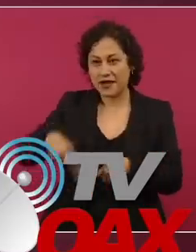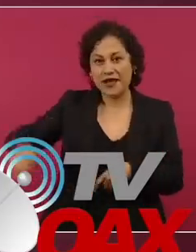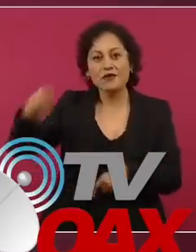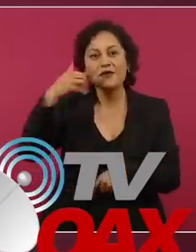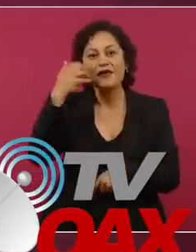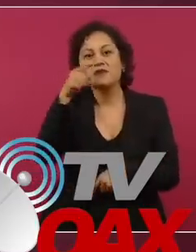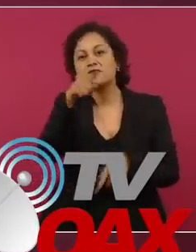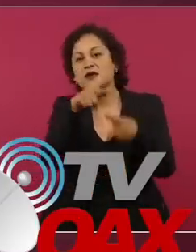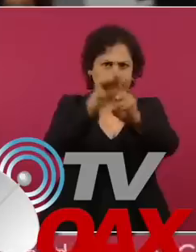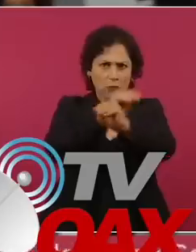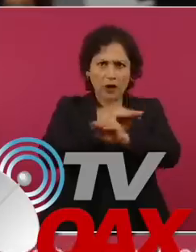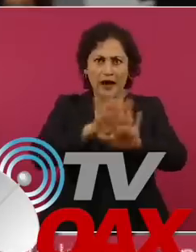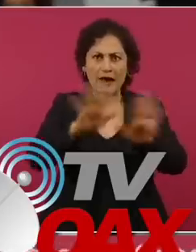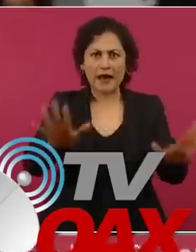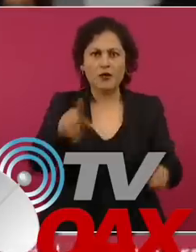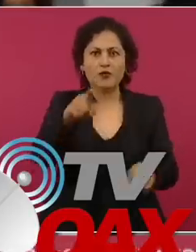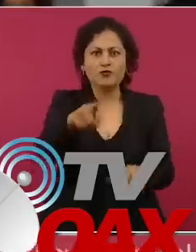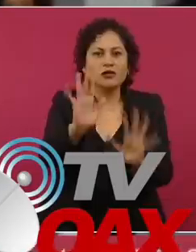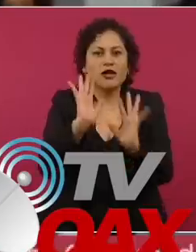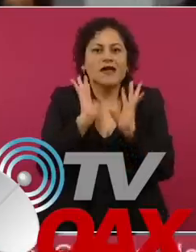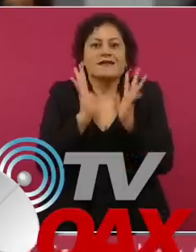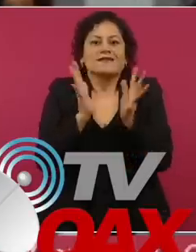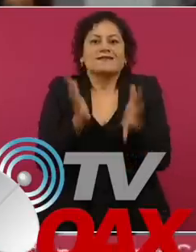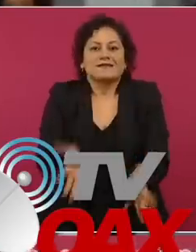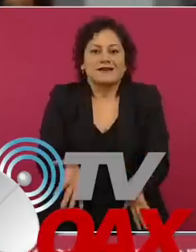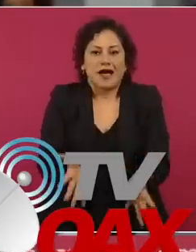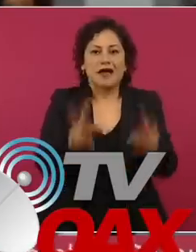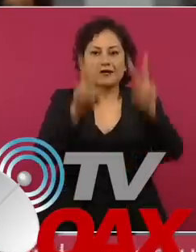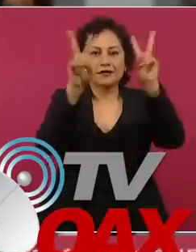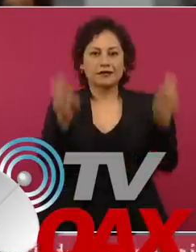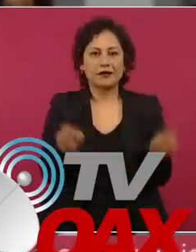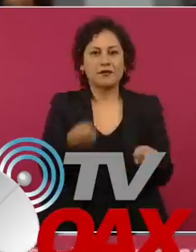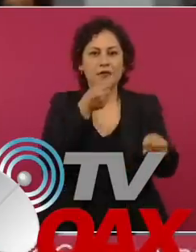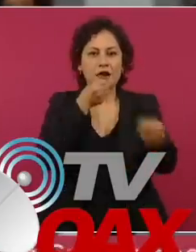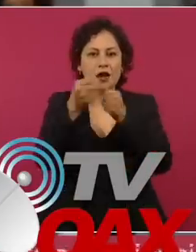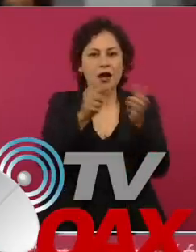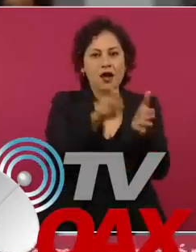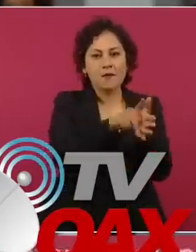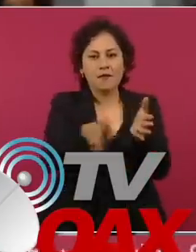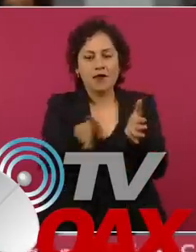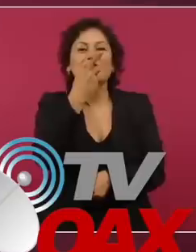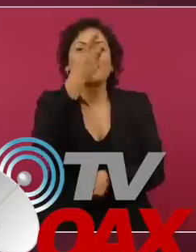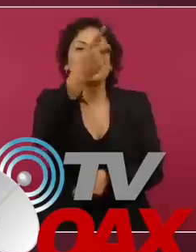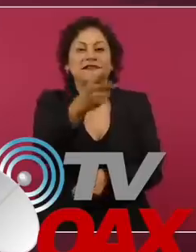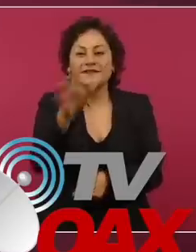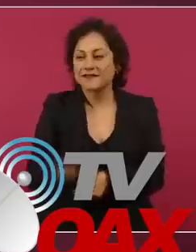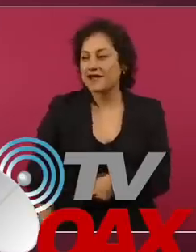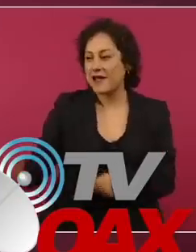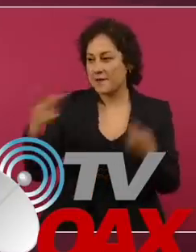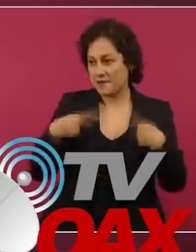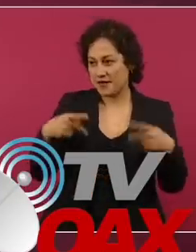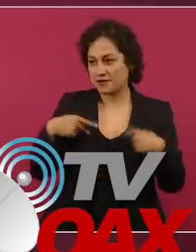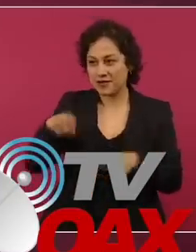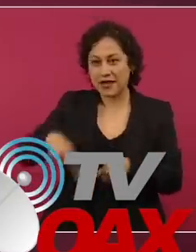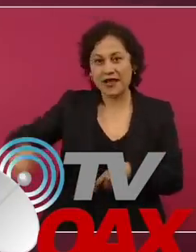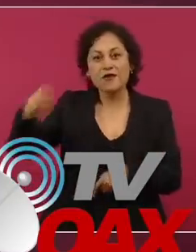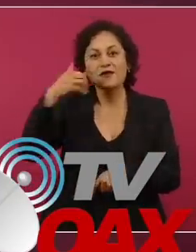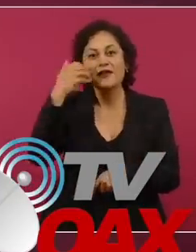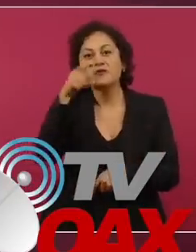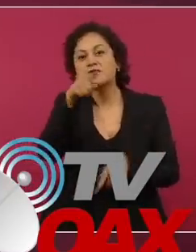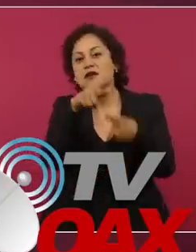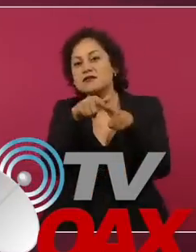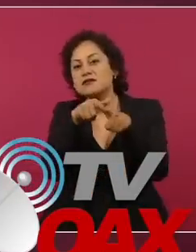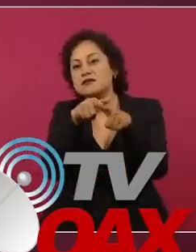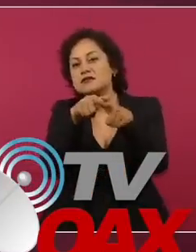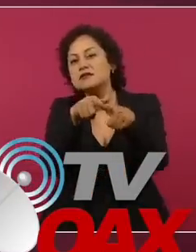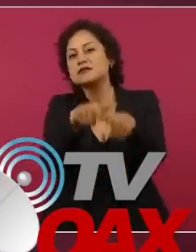que usted ha cambiado la historia del periodismo y de la política en el siglo XXI. ¿Y quiere que